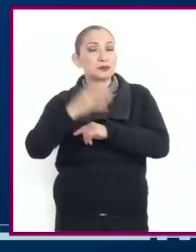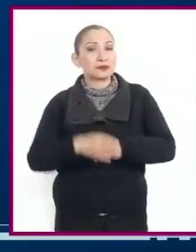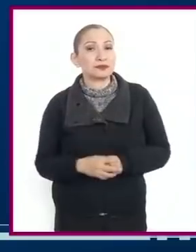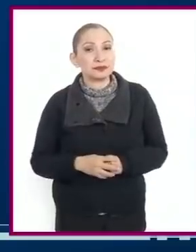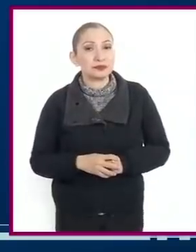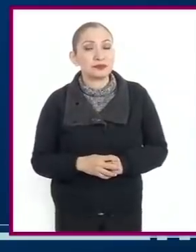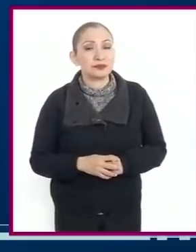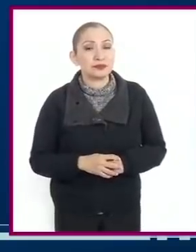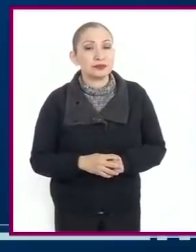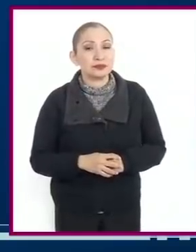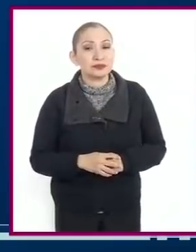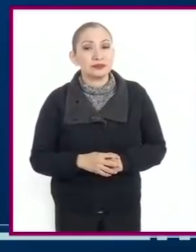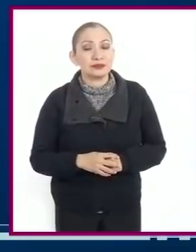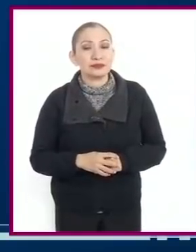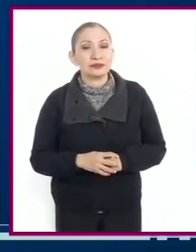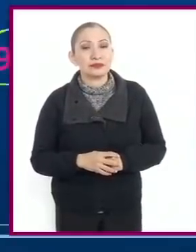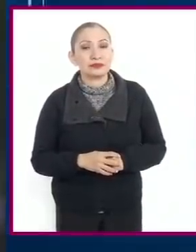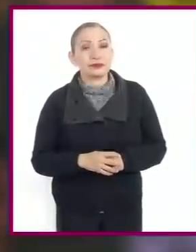24.